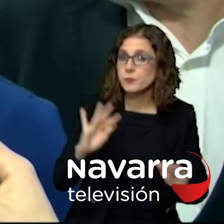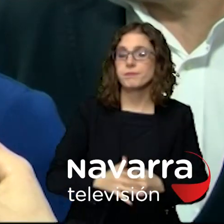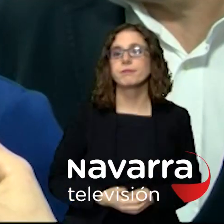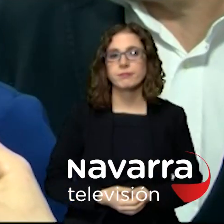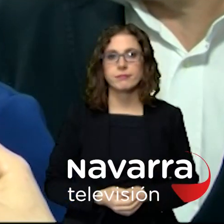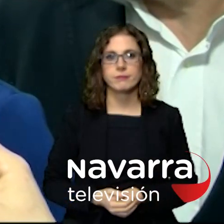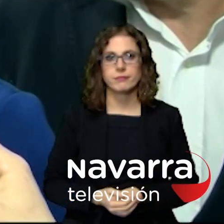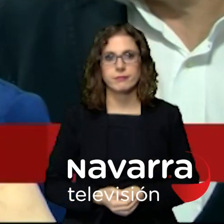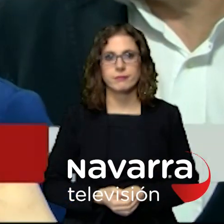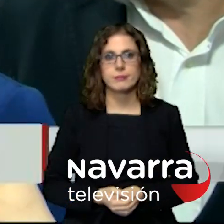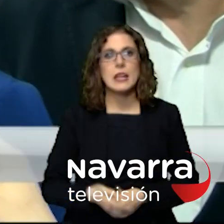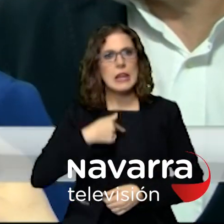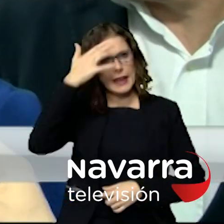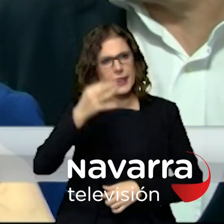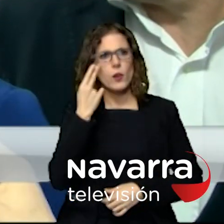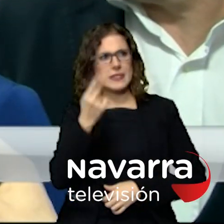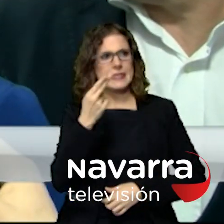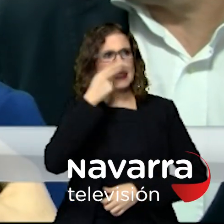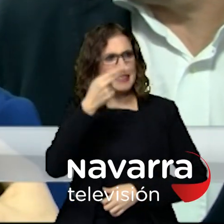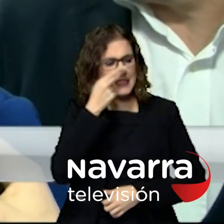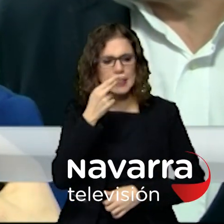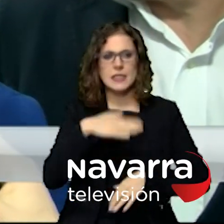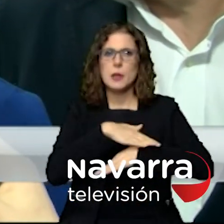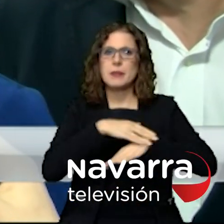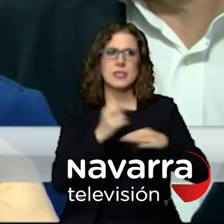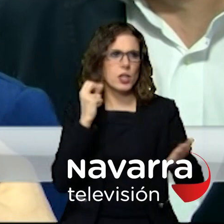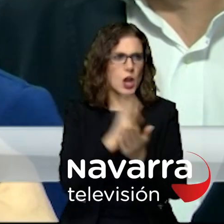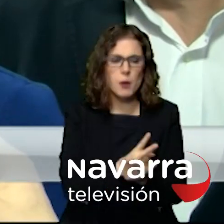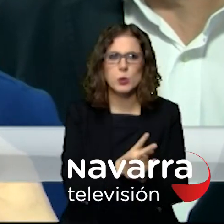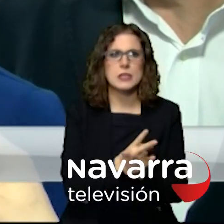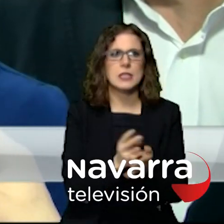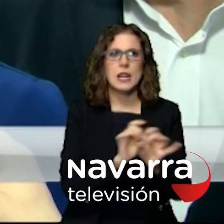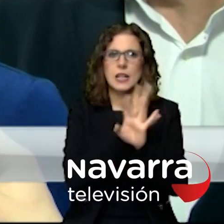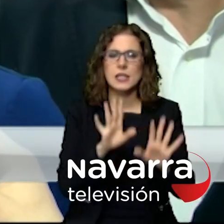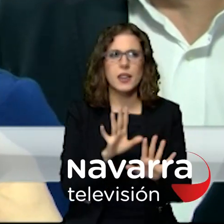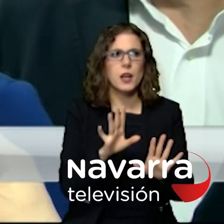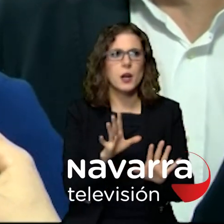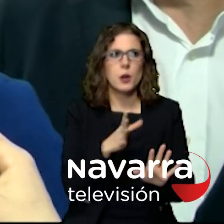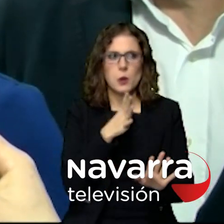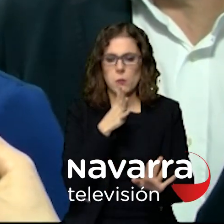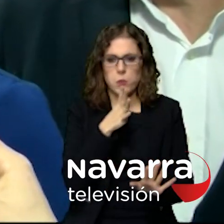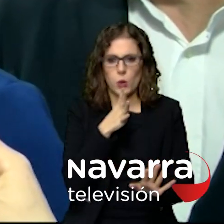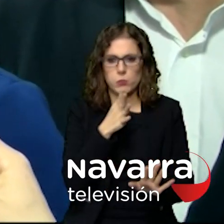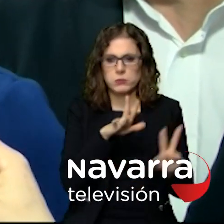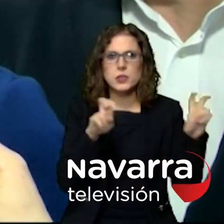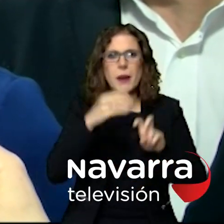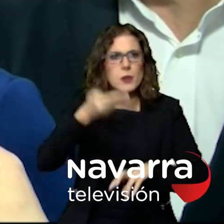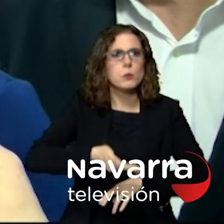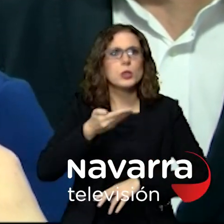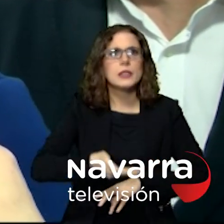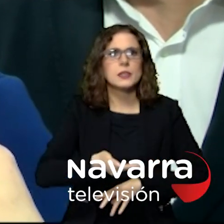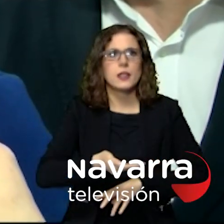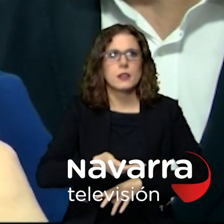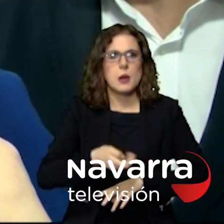Yo creo que es una visita muy interesante, una apuesta del Ministerio, una apuesta del ICEX por una cuestión importante que es la